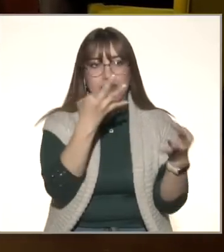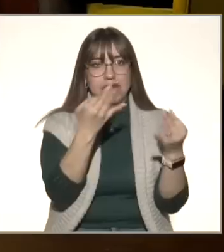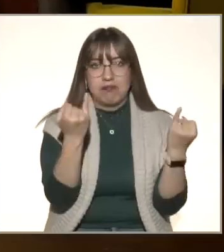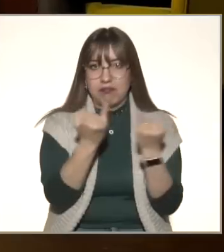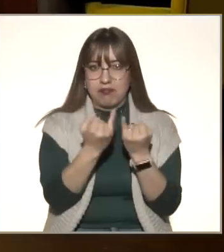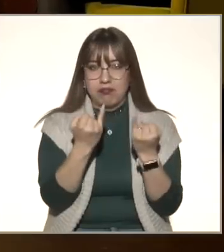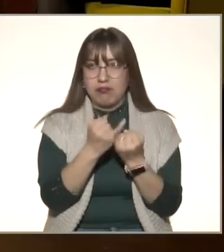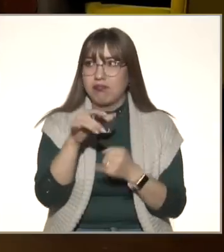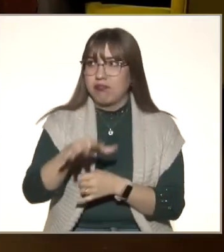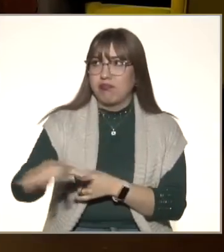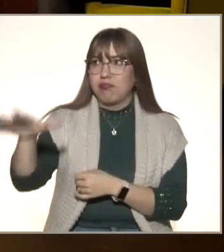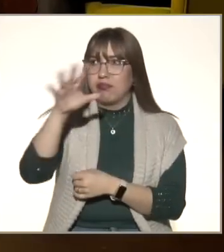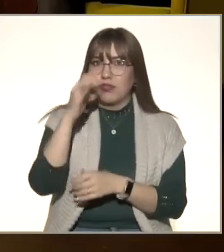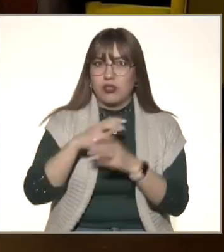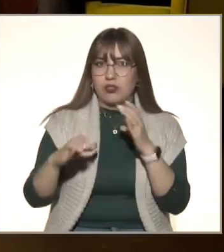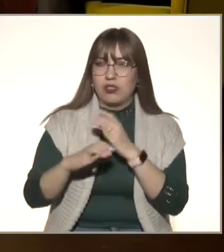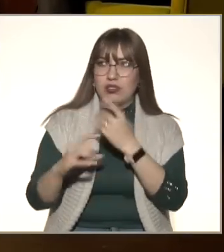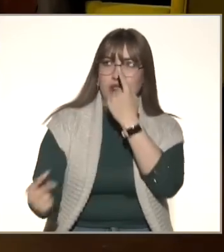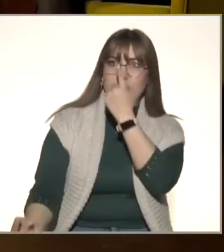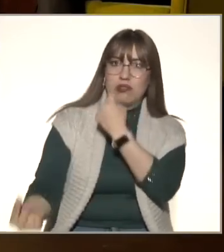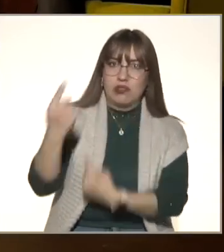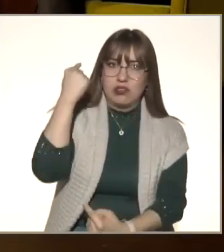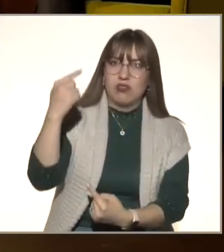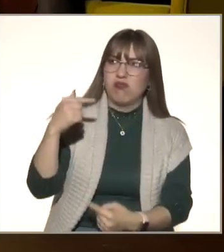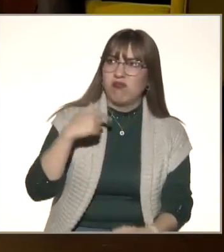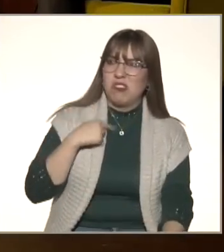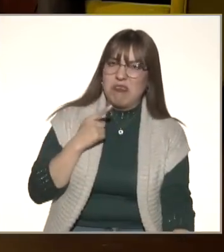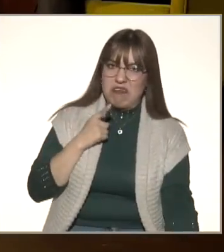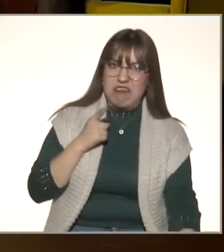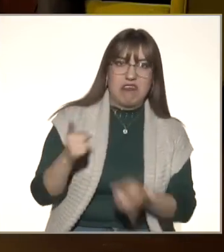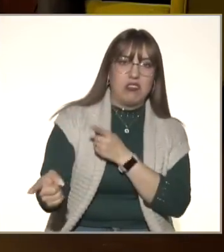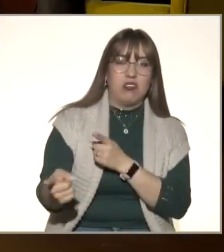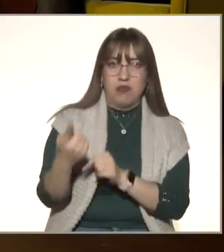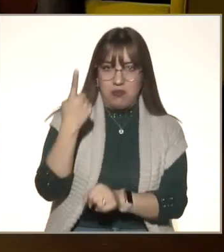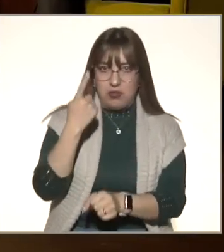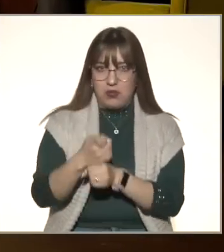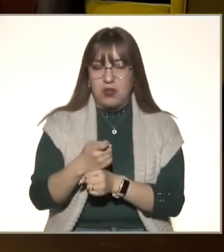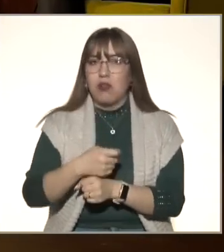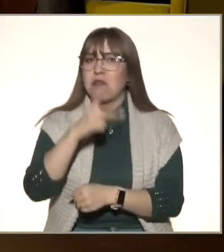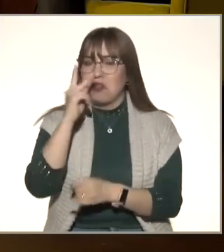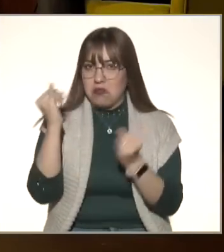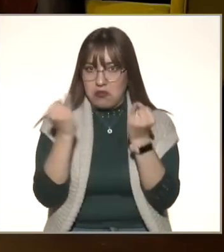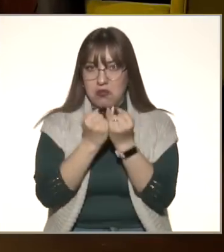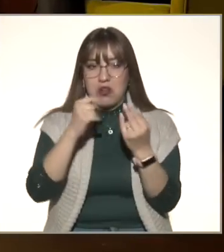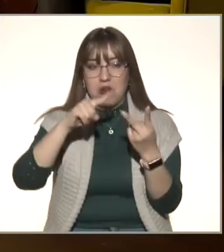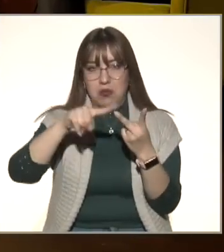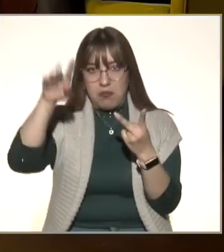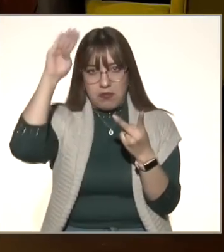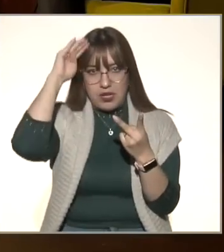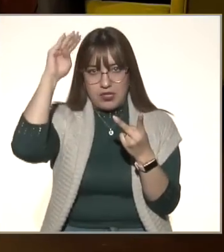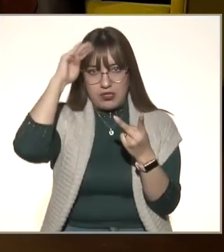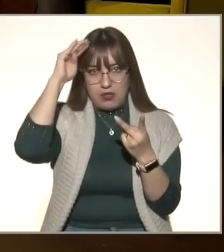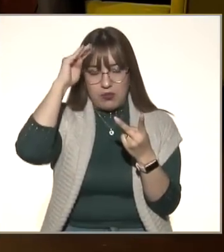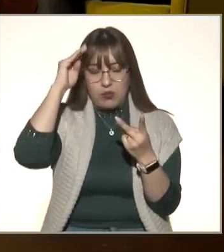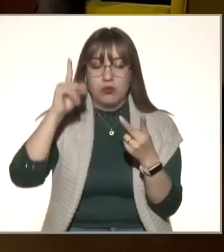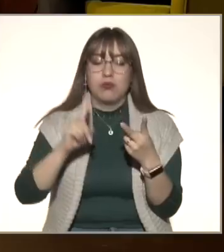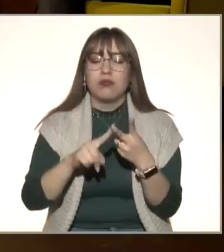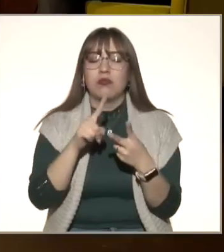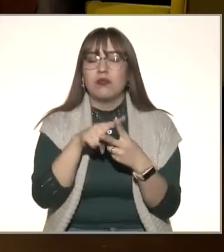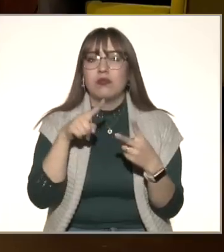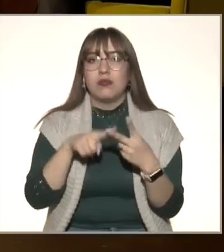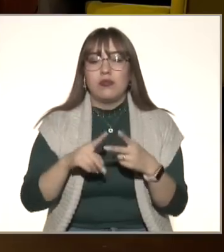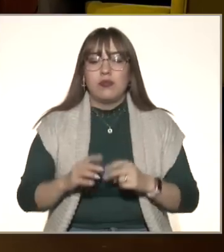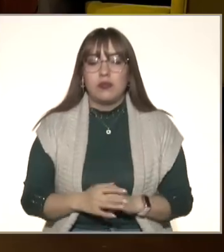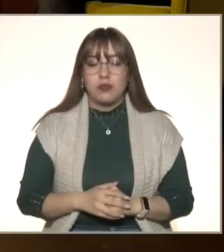a las amenazas visceralmente. Y también pensamos. Pero normalmente el